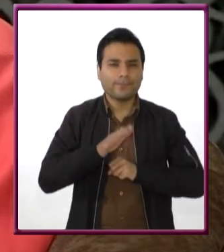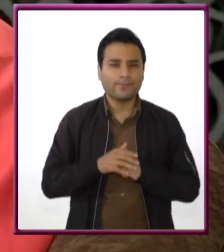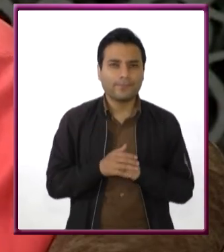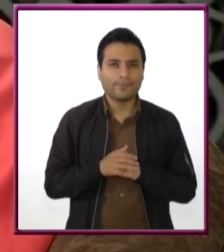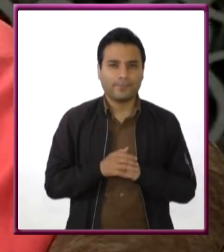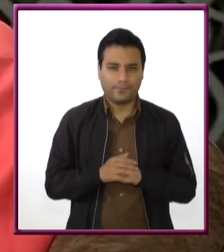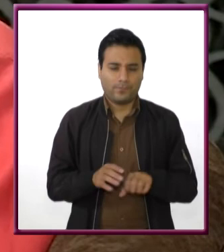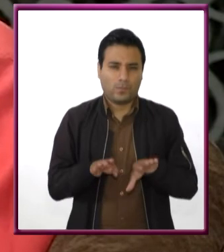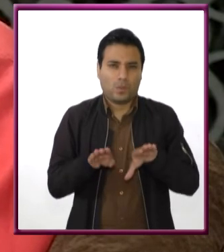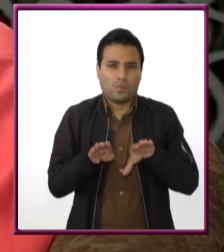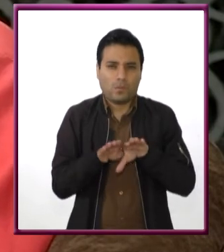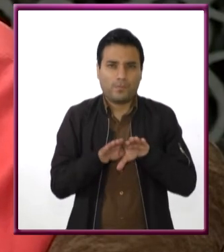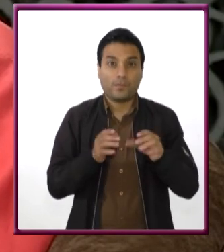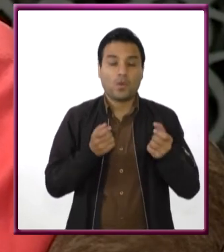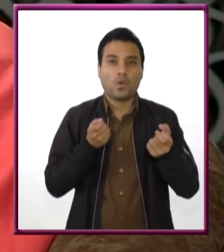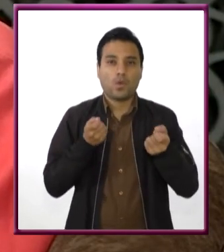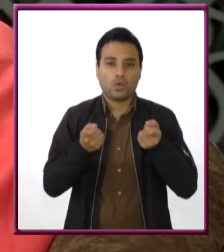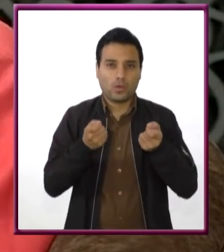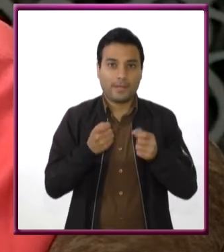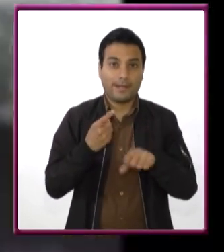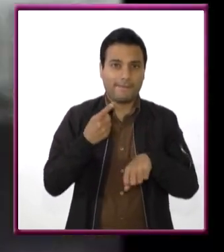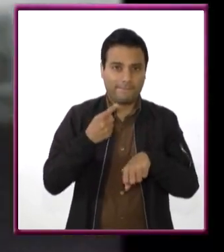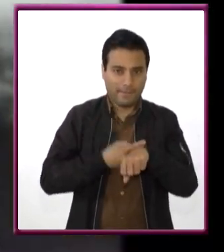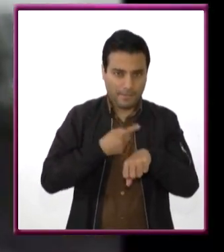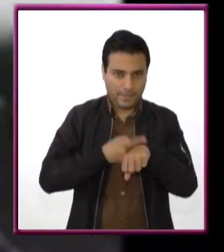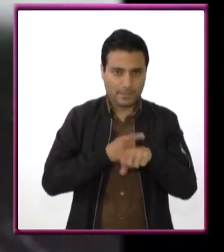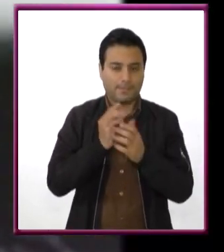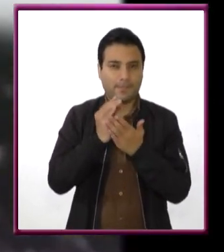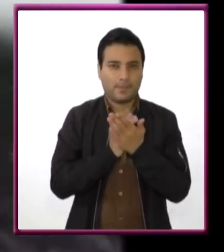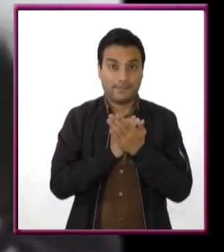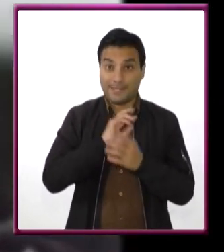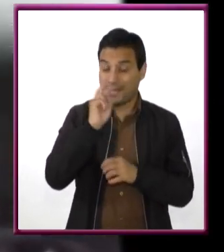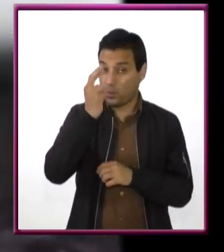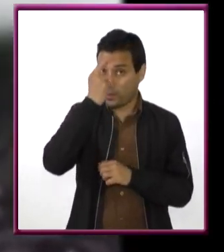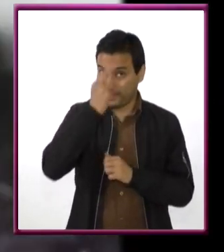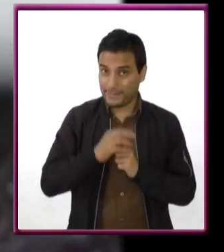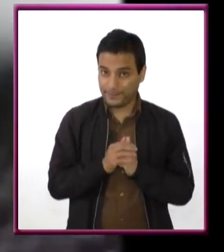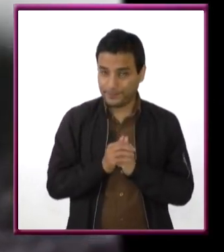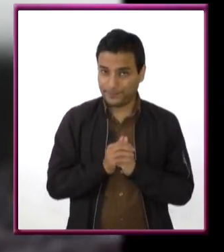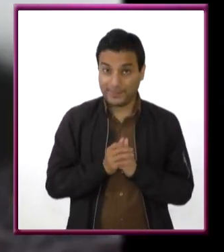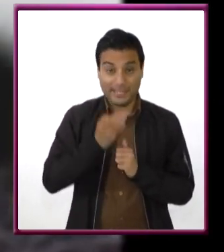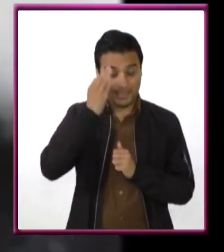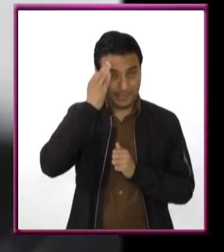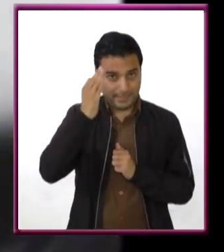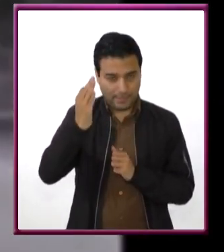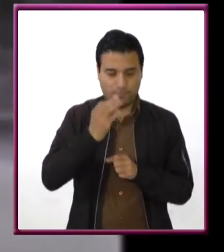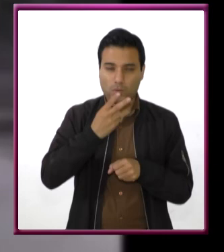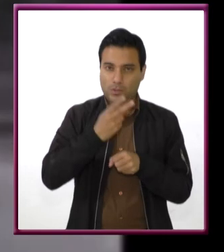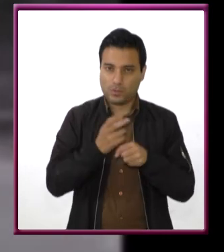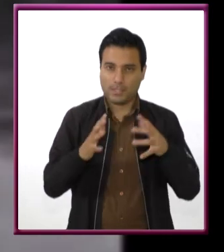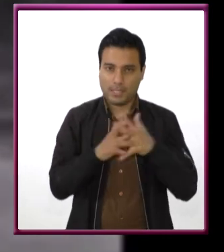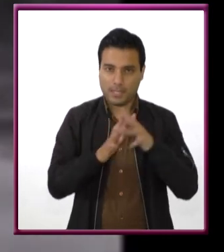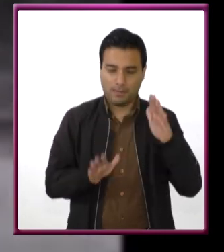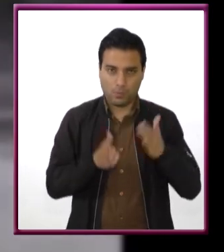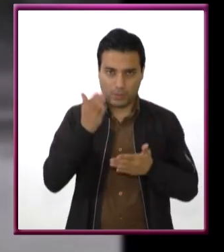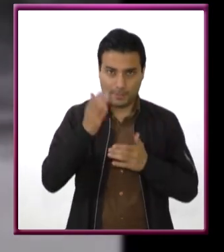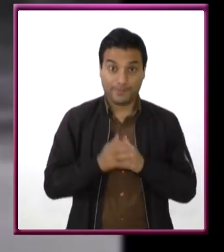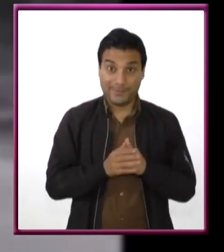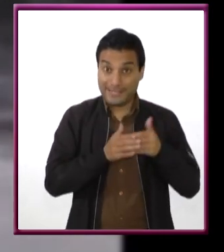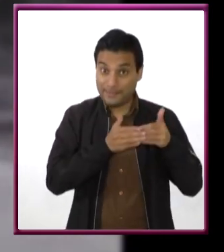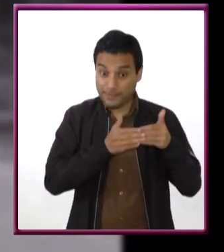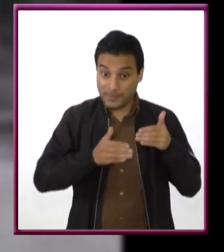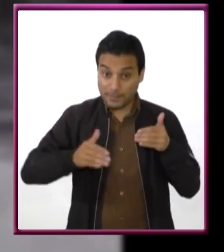controlar vectores para evitar la transmisión de enfermedades. Acordémonos que estamos en la época de la Segunda Guerra Mundial. A partir de